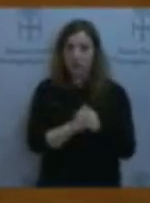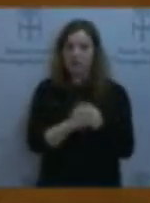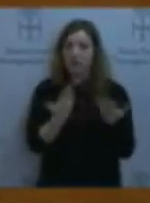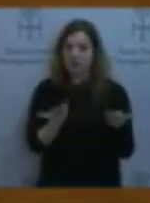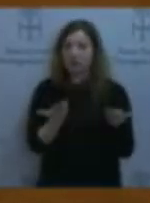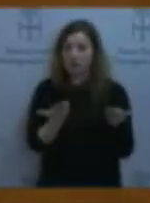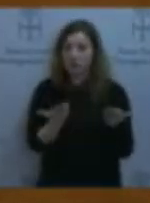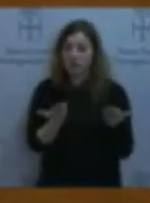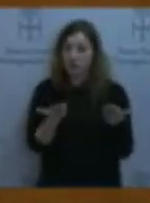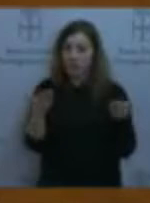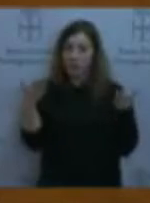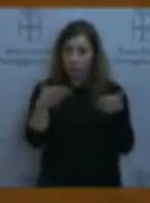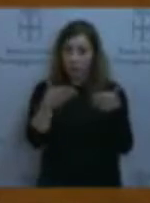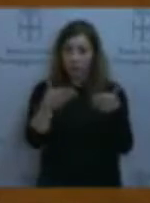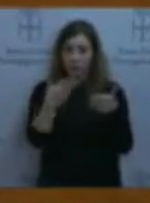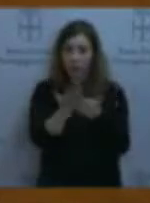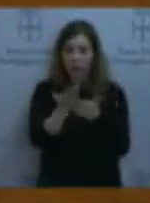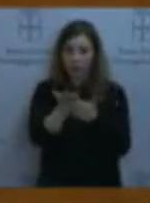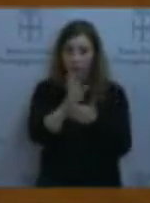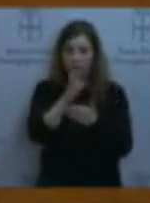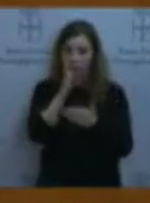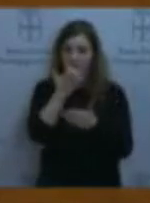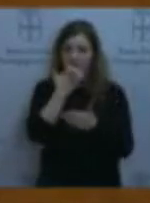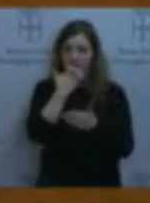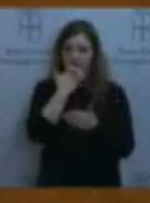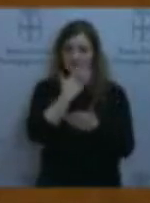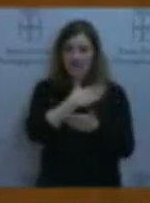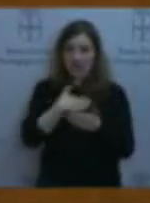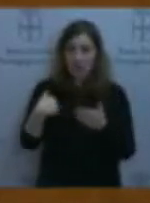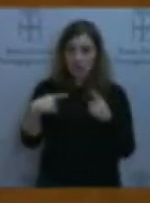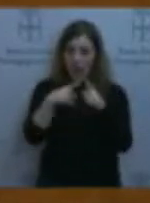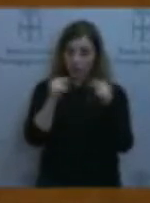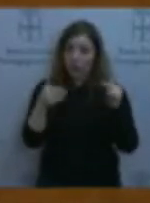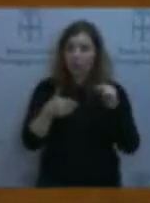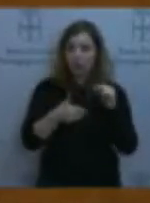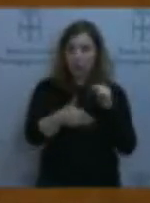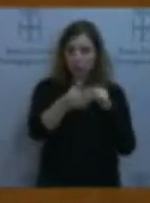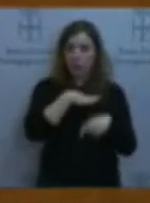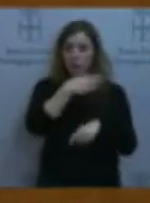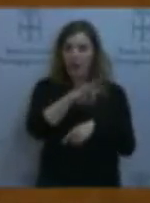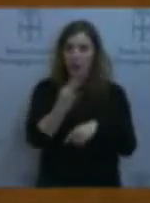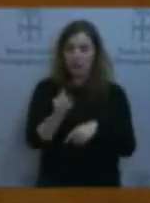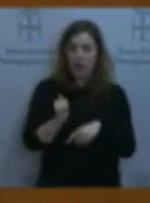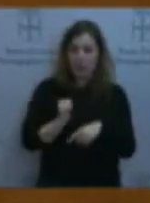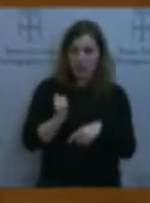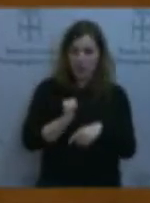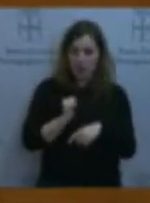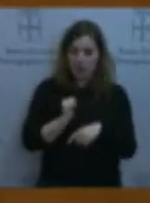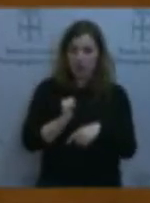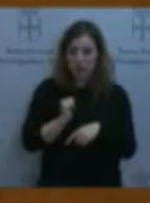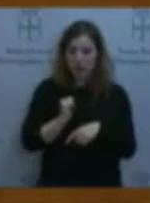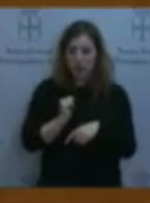Porque si queremos un Asturias con futuro, pues tenemos que aprovechar todo su potencial y toda su riqueza. Bueno, pues